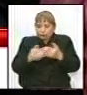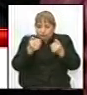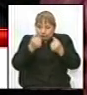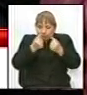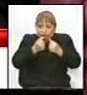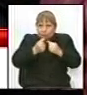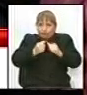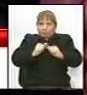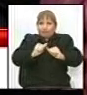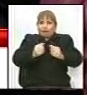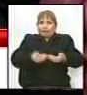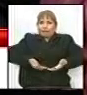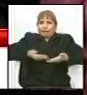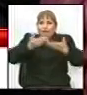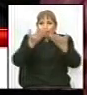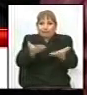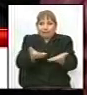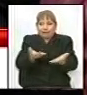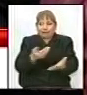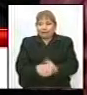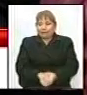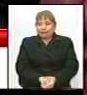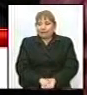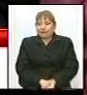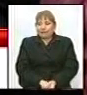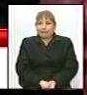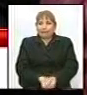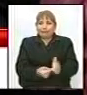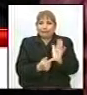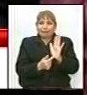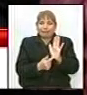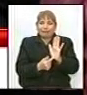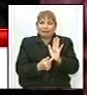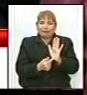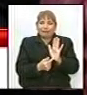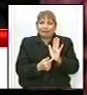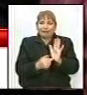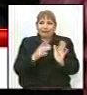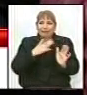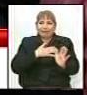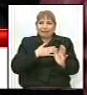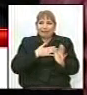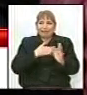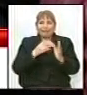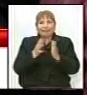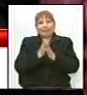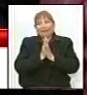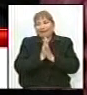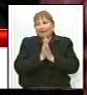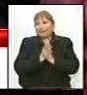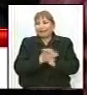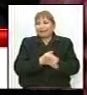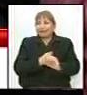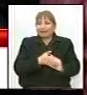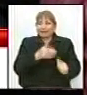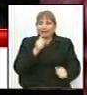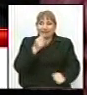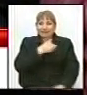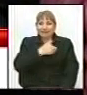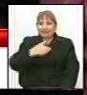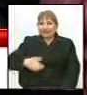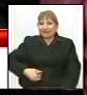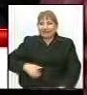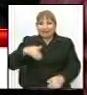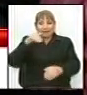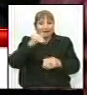proponiendo, y cabe señalar que a mi solicitud al presidente del